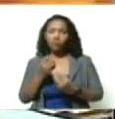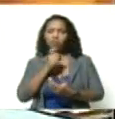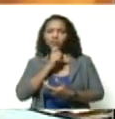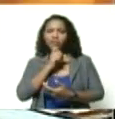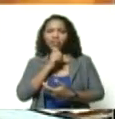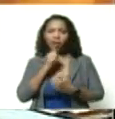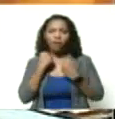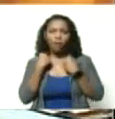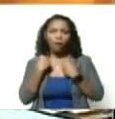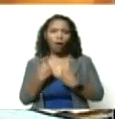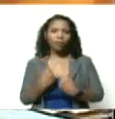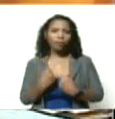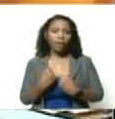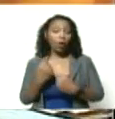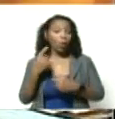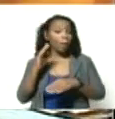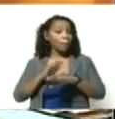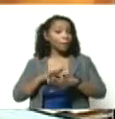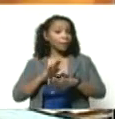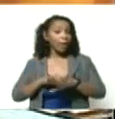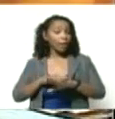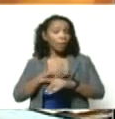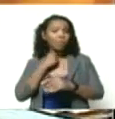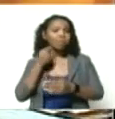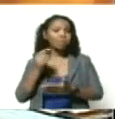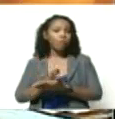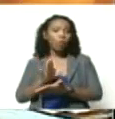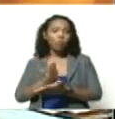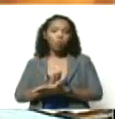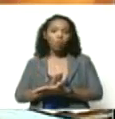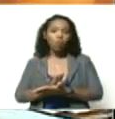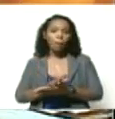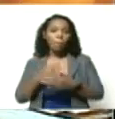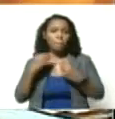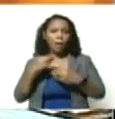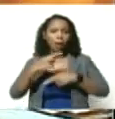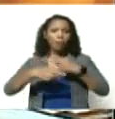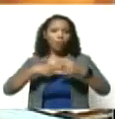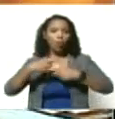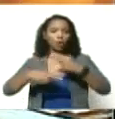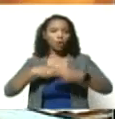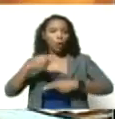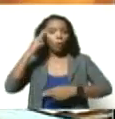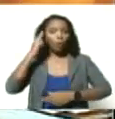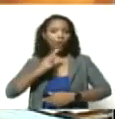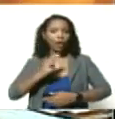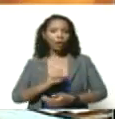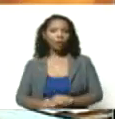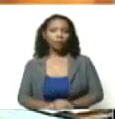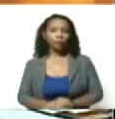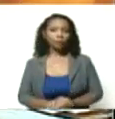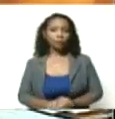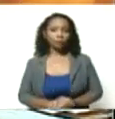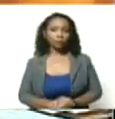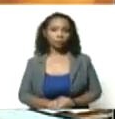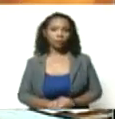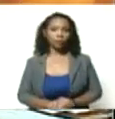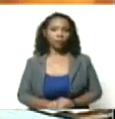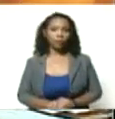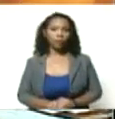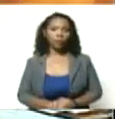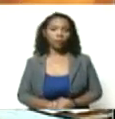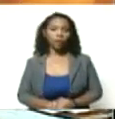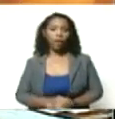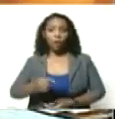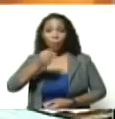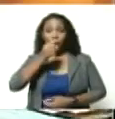tan fuerte, en lo que han sido pérdidas irreparables para la revolución bolivariana. A Earle